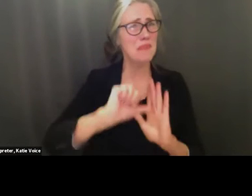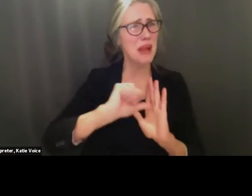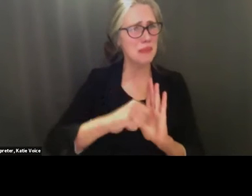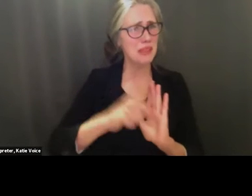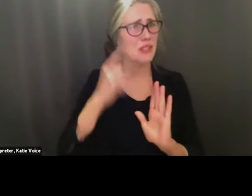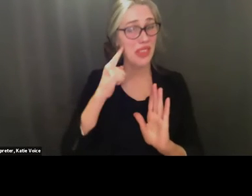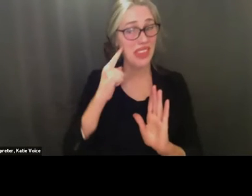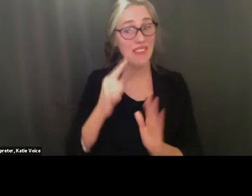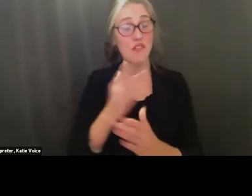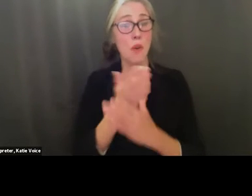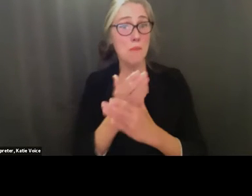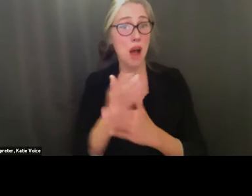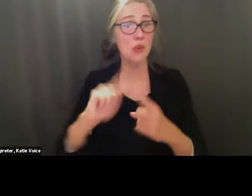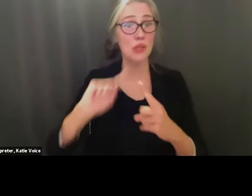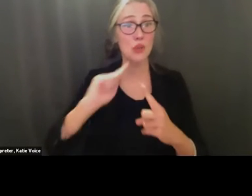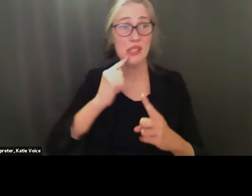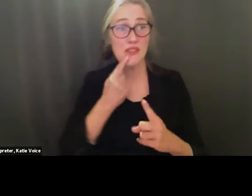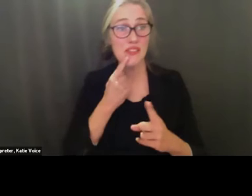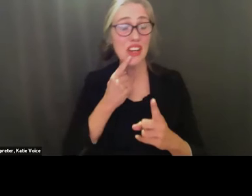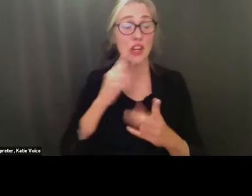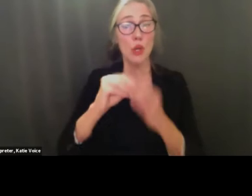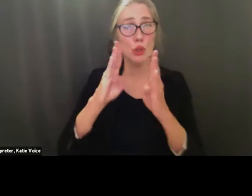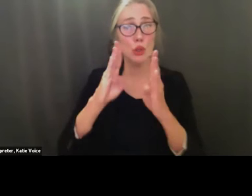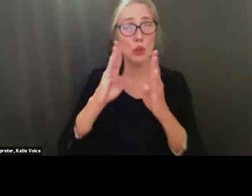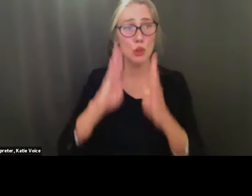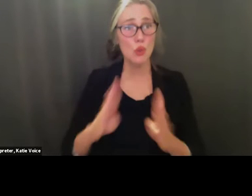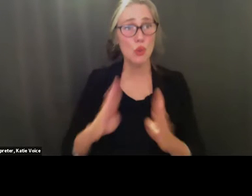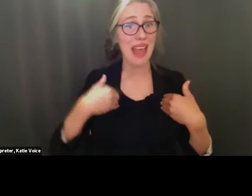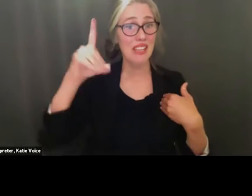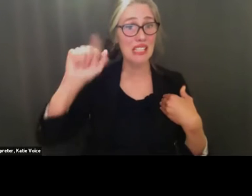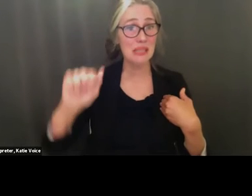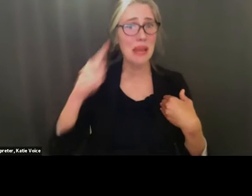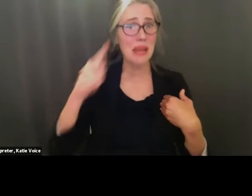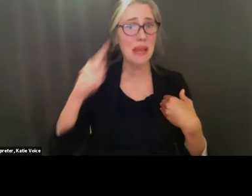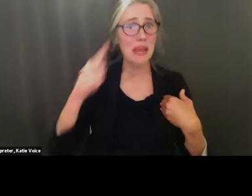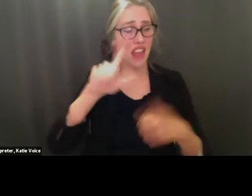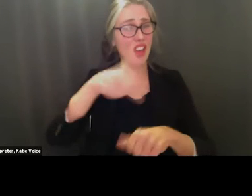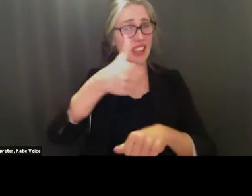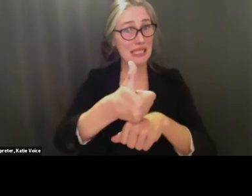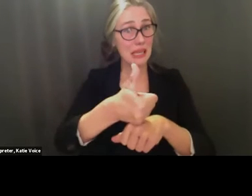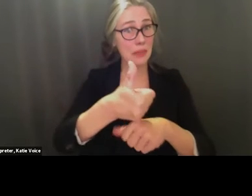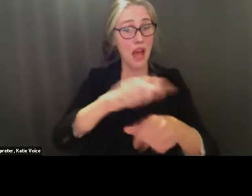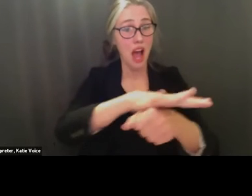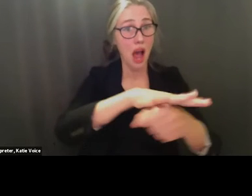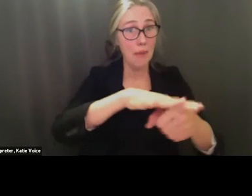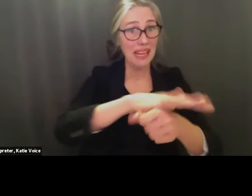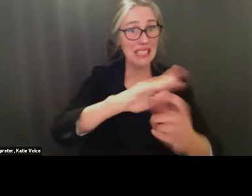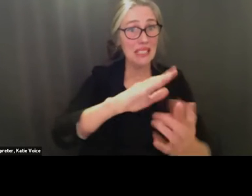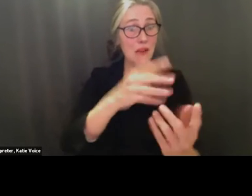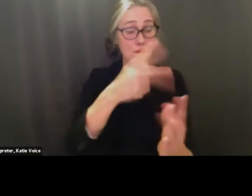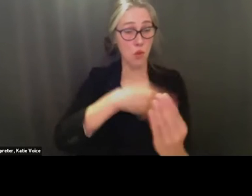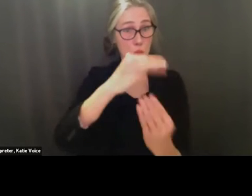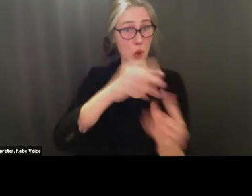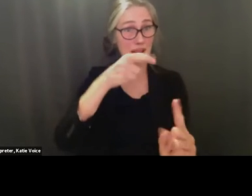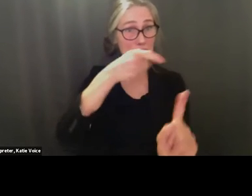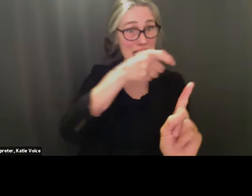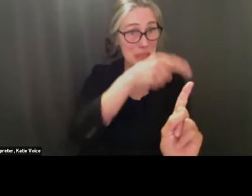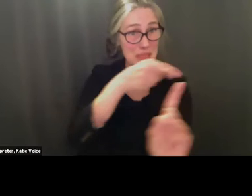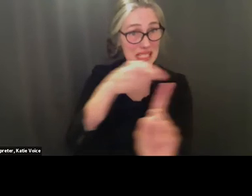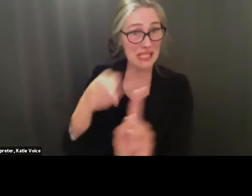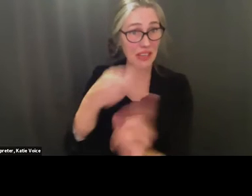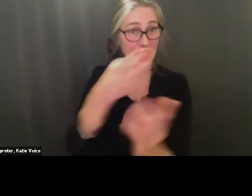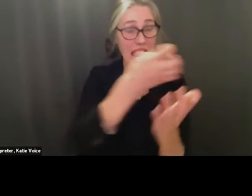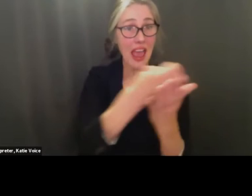los programas de estudiantes con discapacidades moderadas y severas y de que hubiera algún programa específico